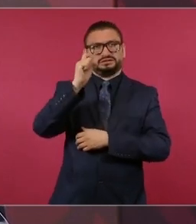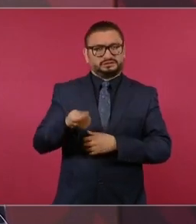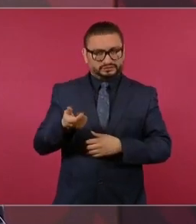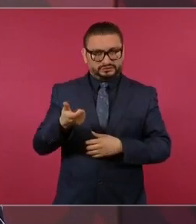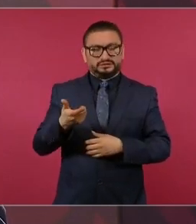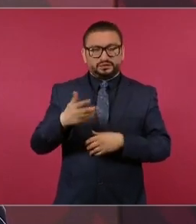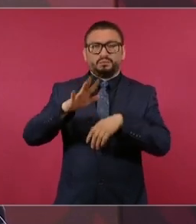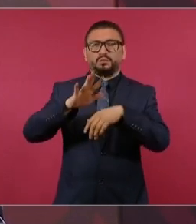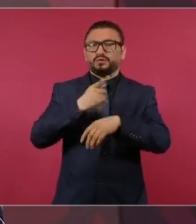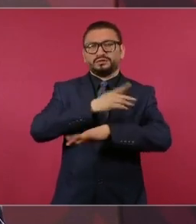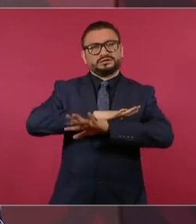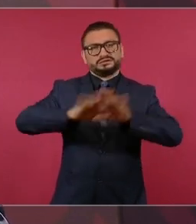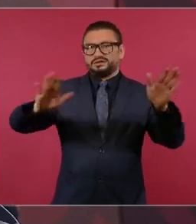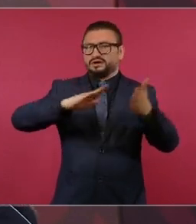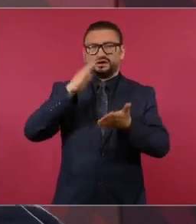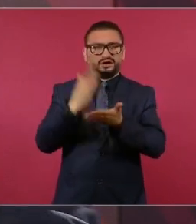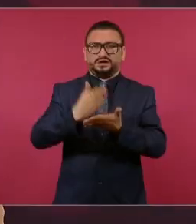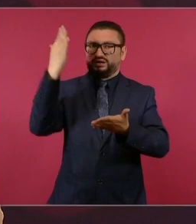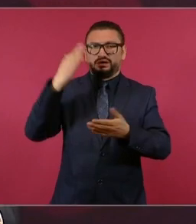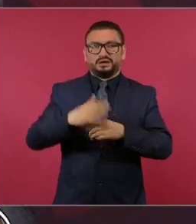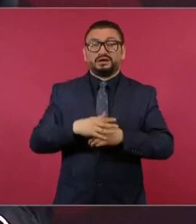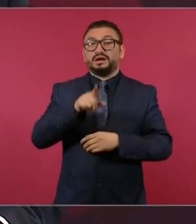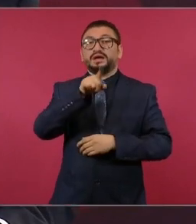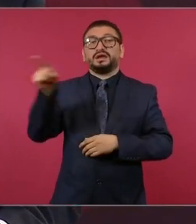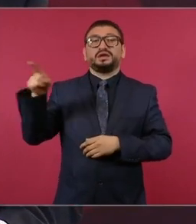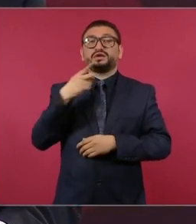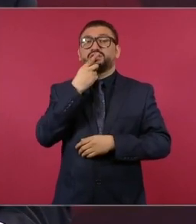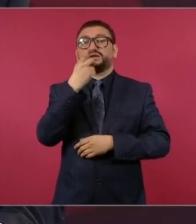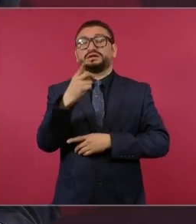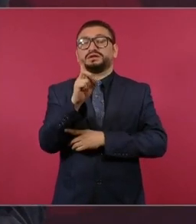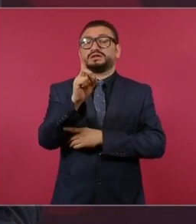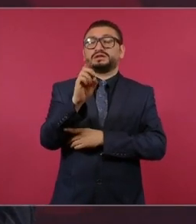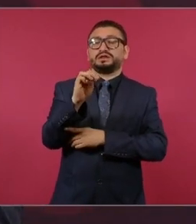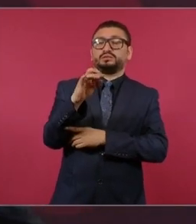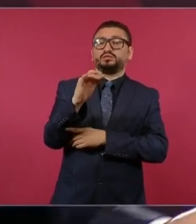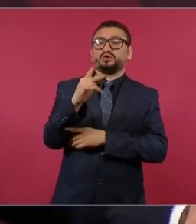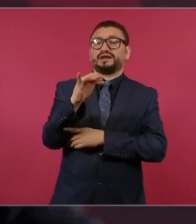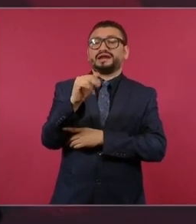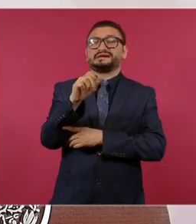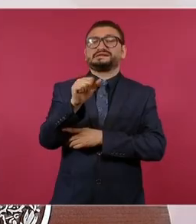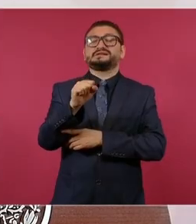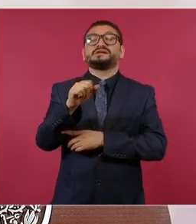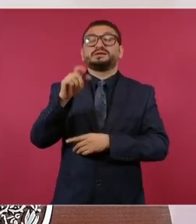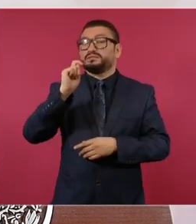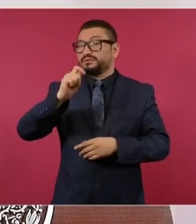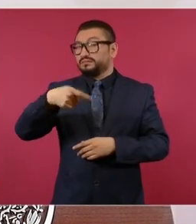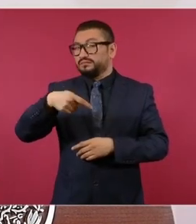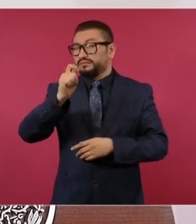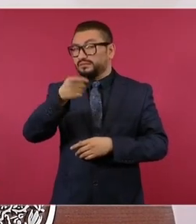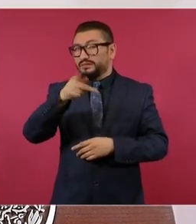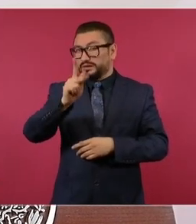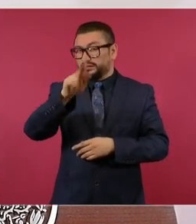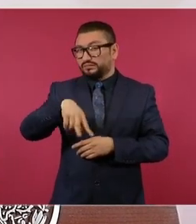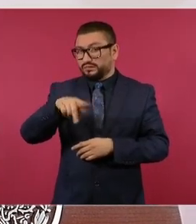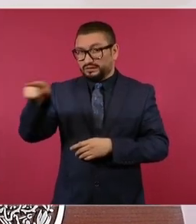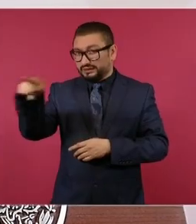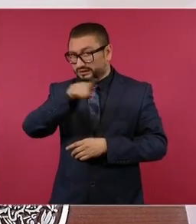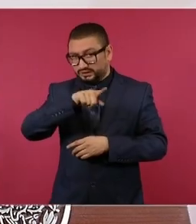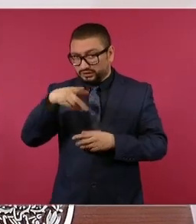basta de estar utilizando la palabra democracia cuando en realidad no